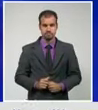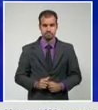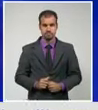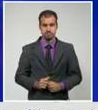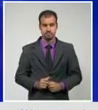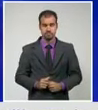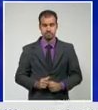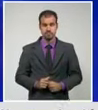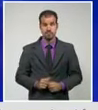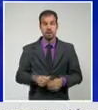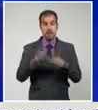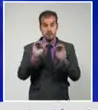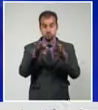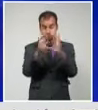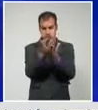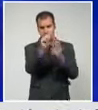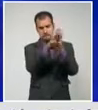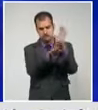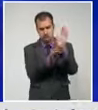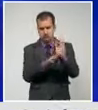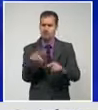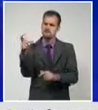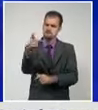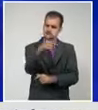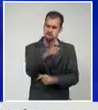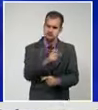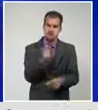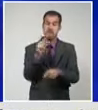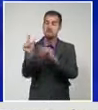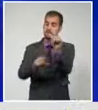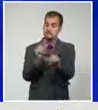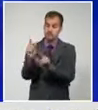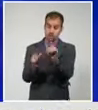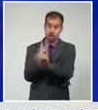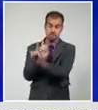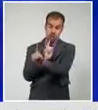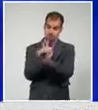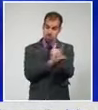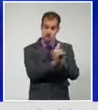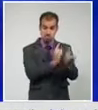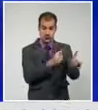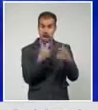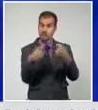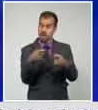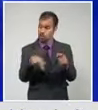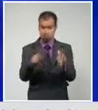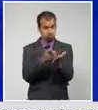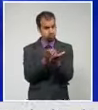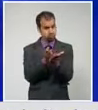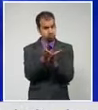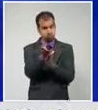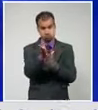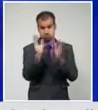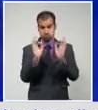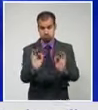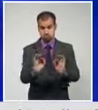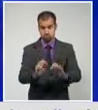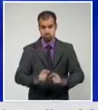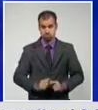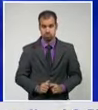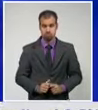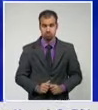junto con las medidas, el distanciamiento, que lo vamos a tener que mantener prácticamente durante todo el año,